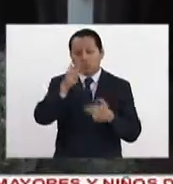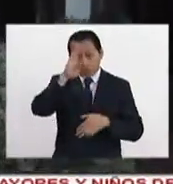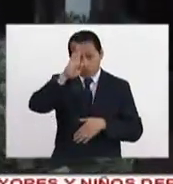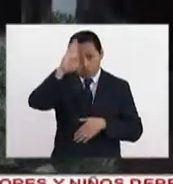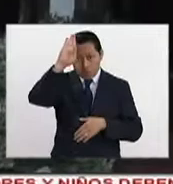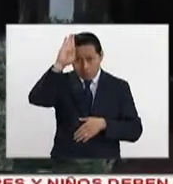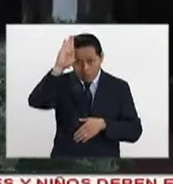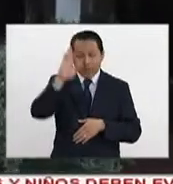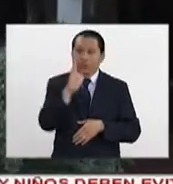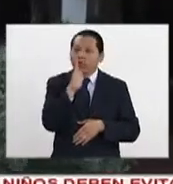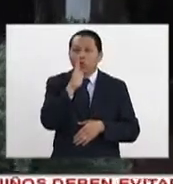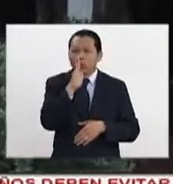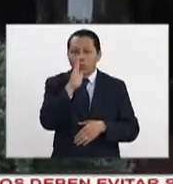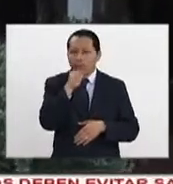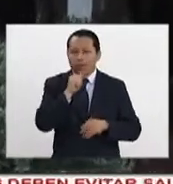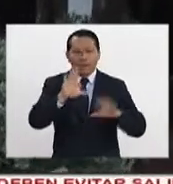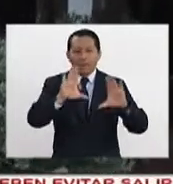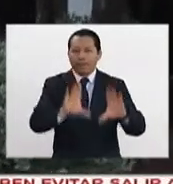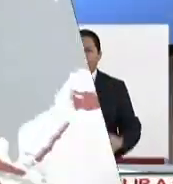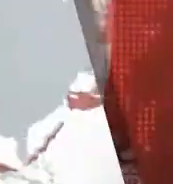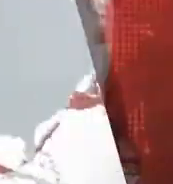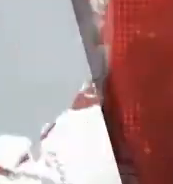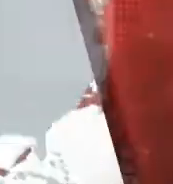no pueden controlar el fuego.